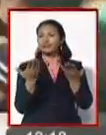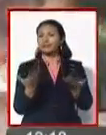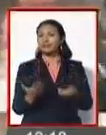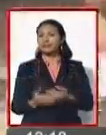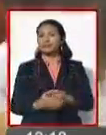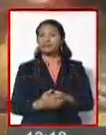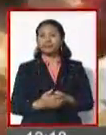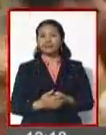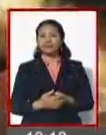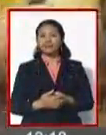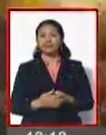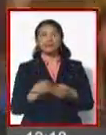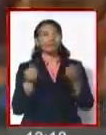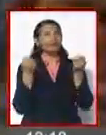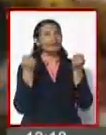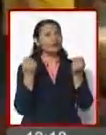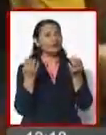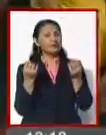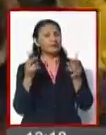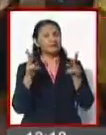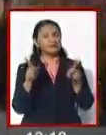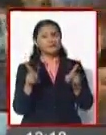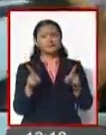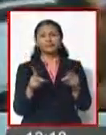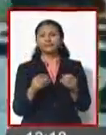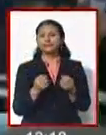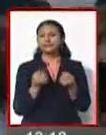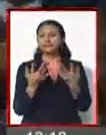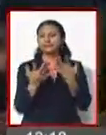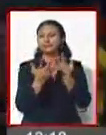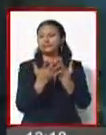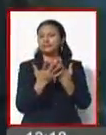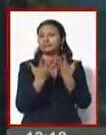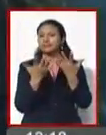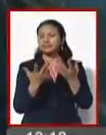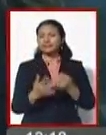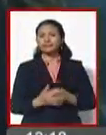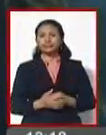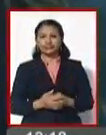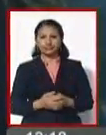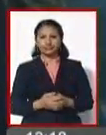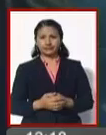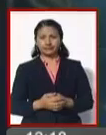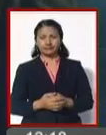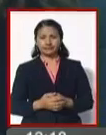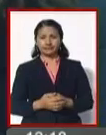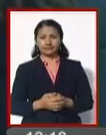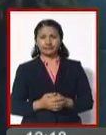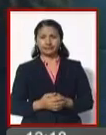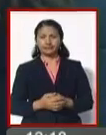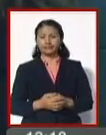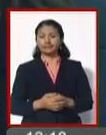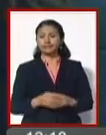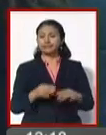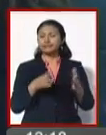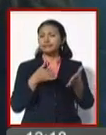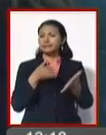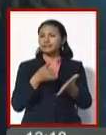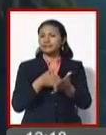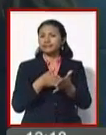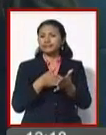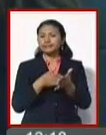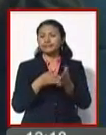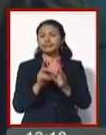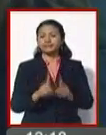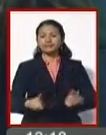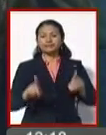existe una cantidad enorme de detenidos, hay hacinamiento y lo que es más, una vulneración totalmente